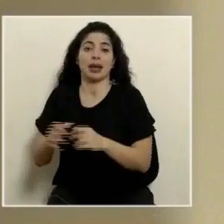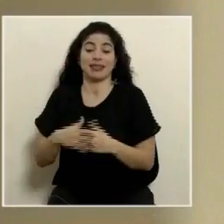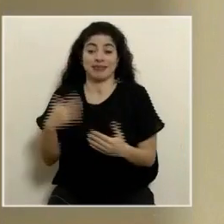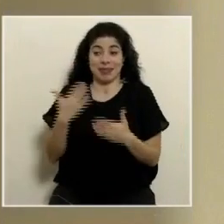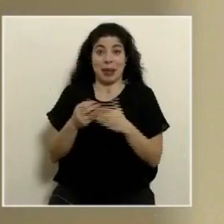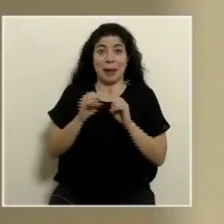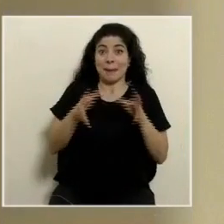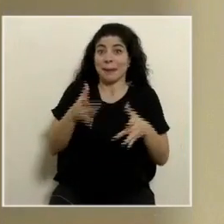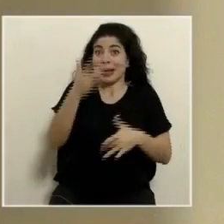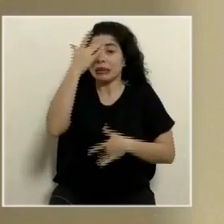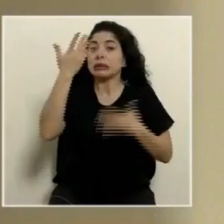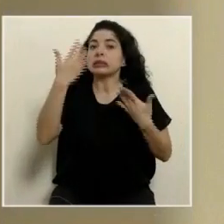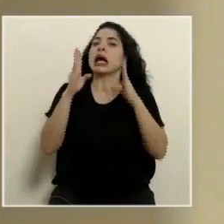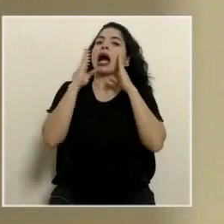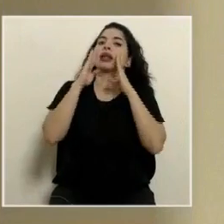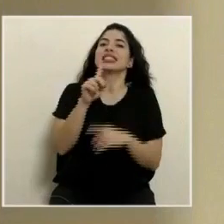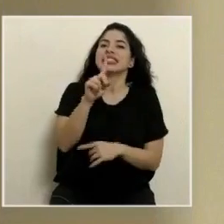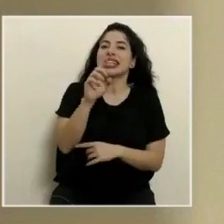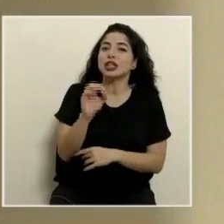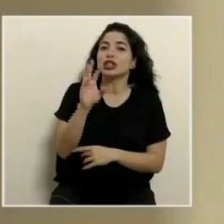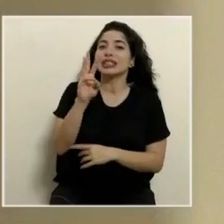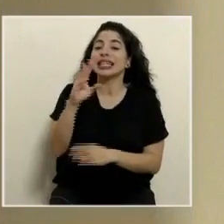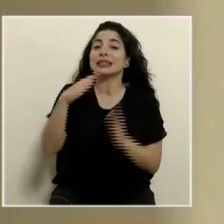han atendido